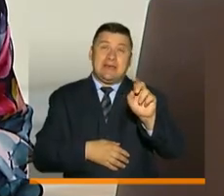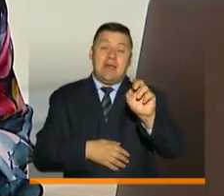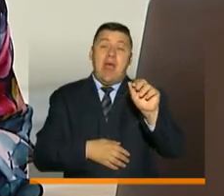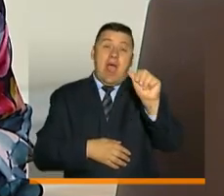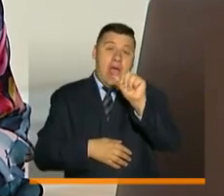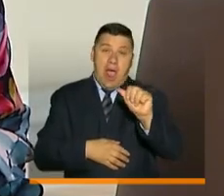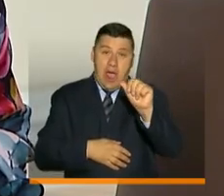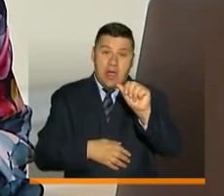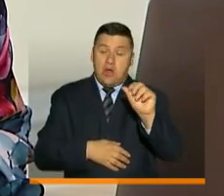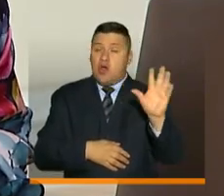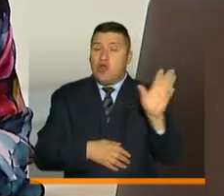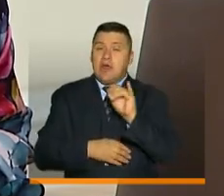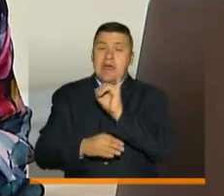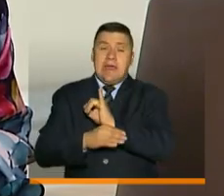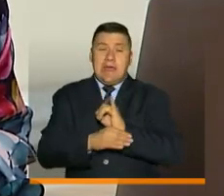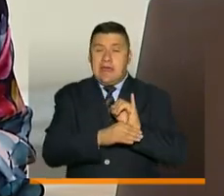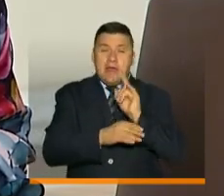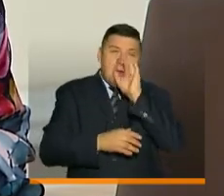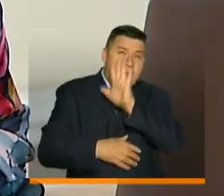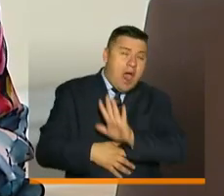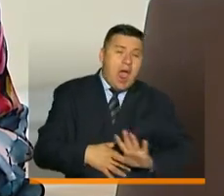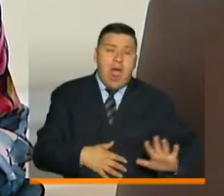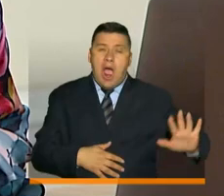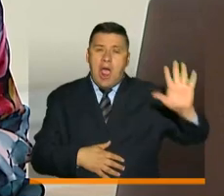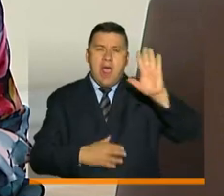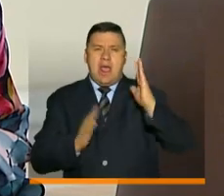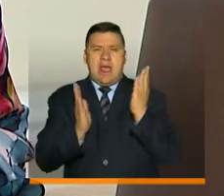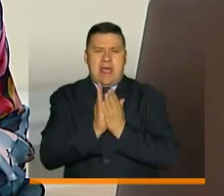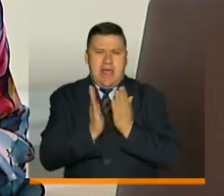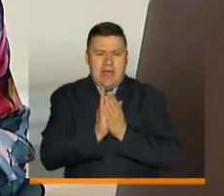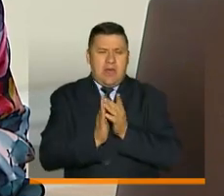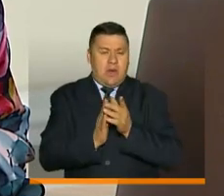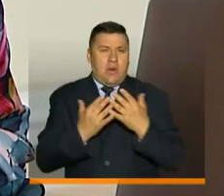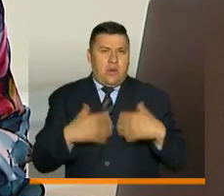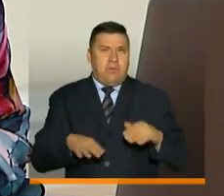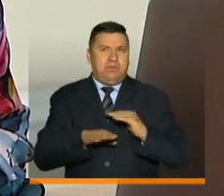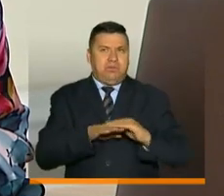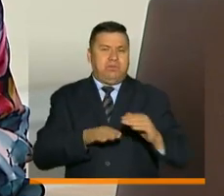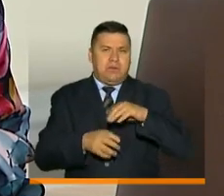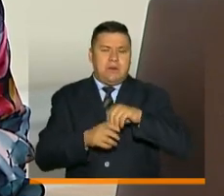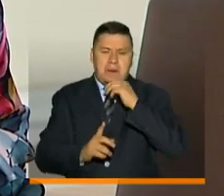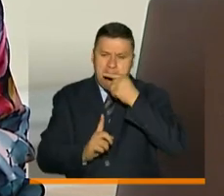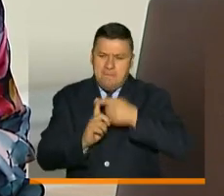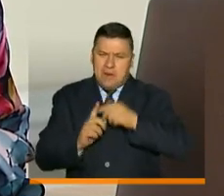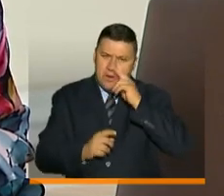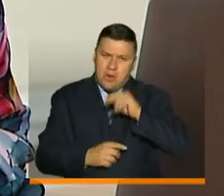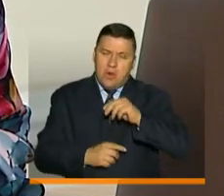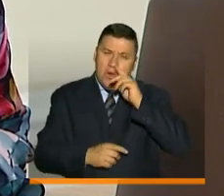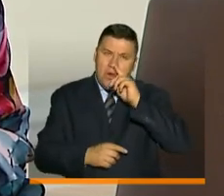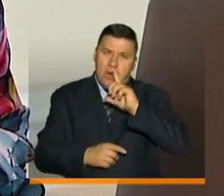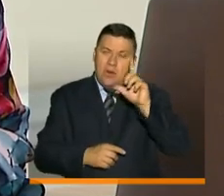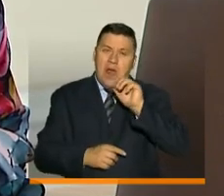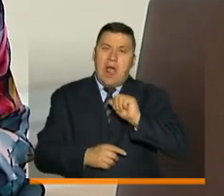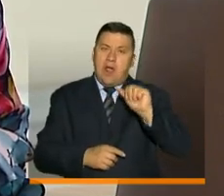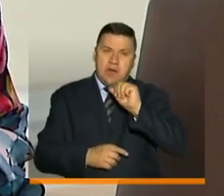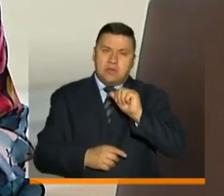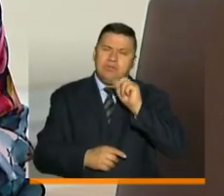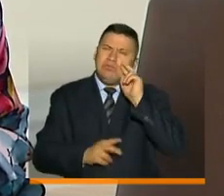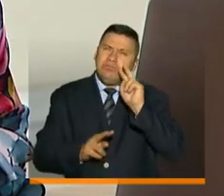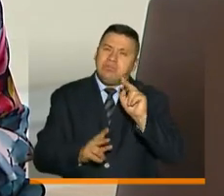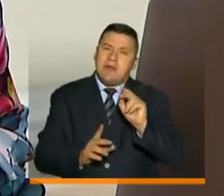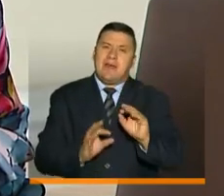agosto estaremos con todas las instituciones del país en Educatet. Es un evento que venimos haciendo el mes de junio, julio y agosto, para